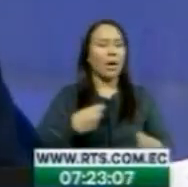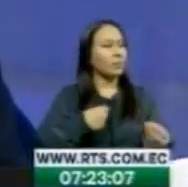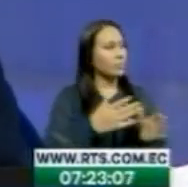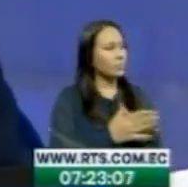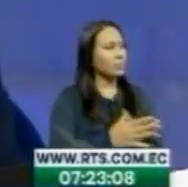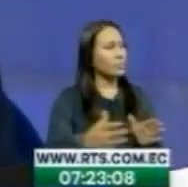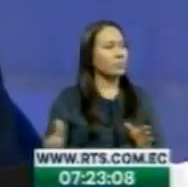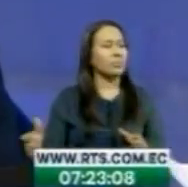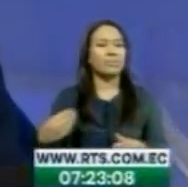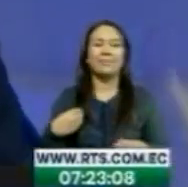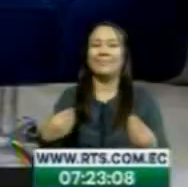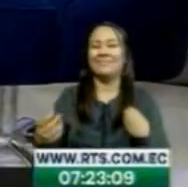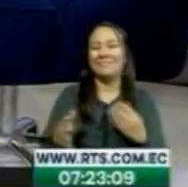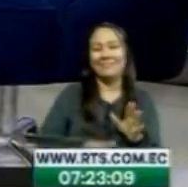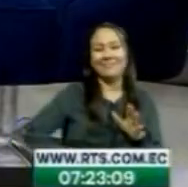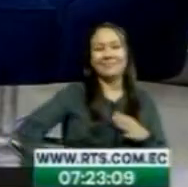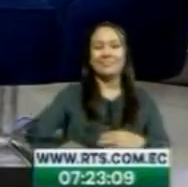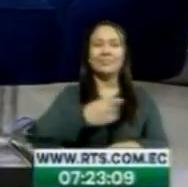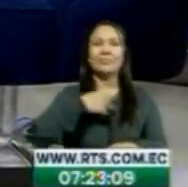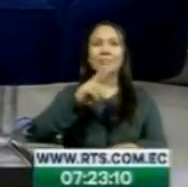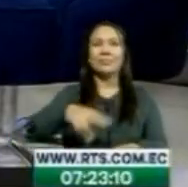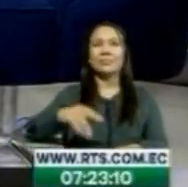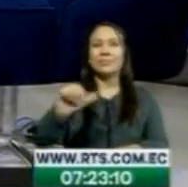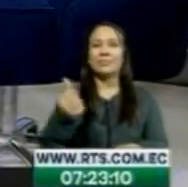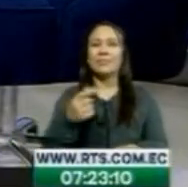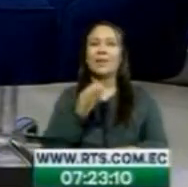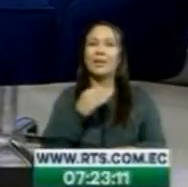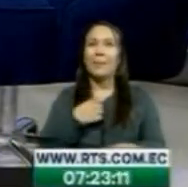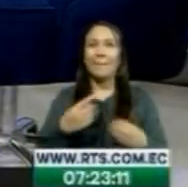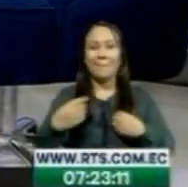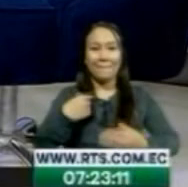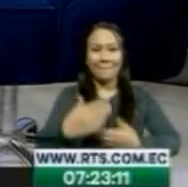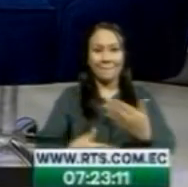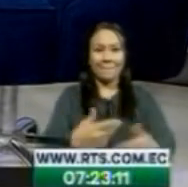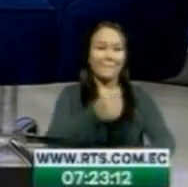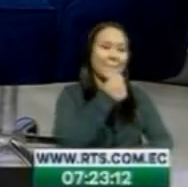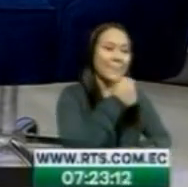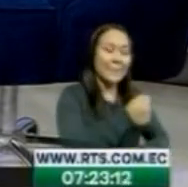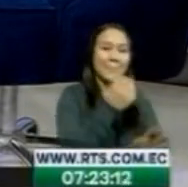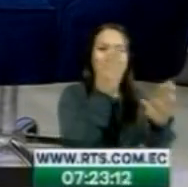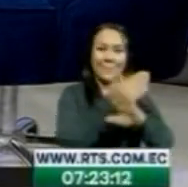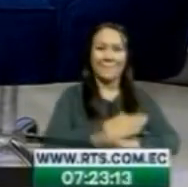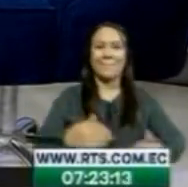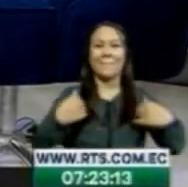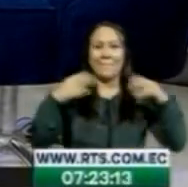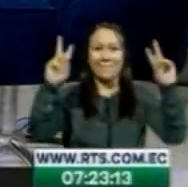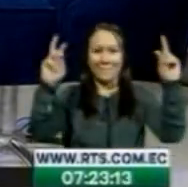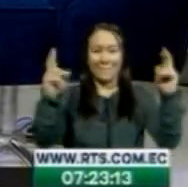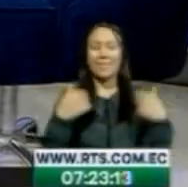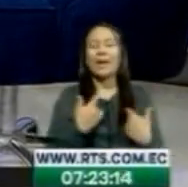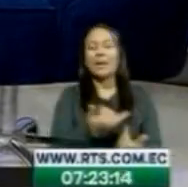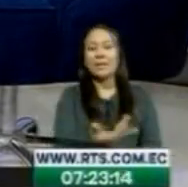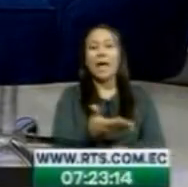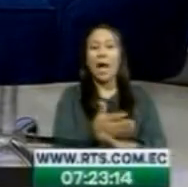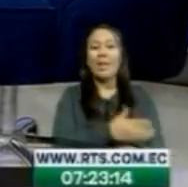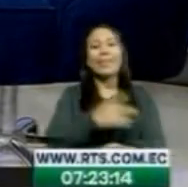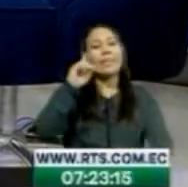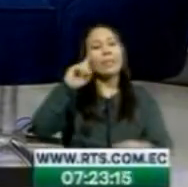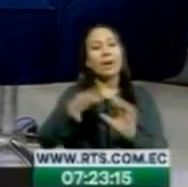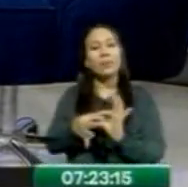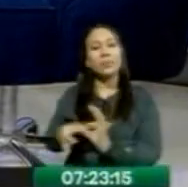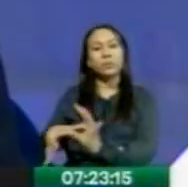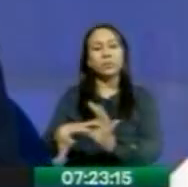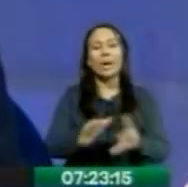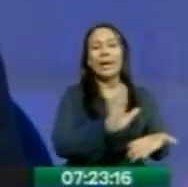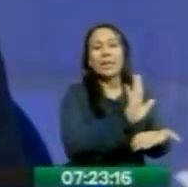el año 2019. Enhorabuena. Oiga, el tiempo de la entrevista ha concluido, sin embargo, aquí hay un tema que ustedes querían tratar. Convenio de cooperación entre